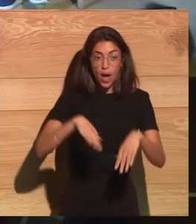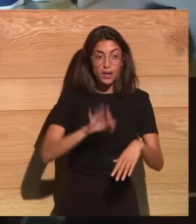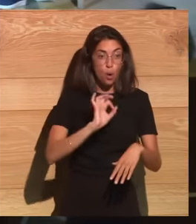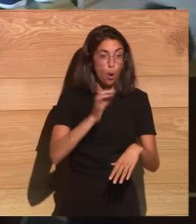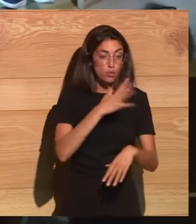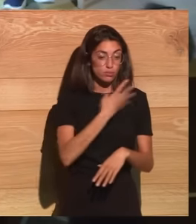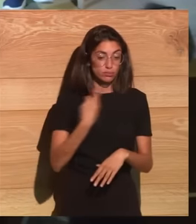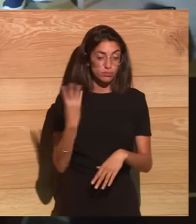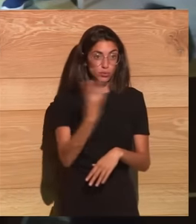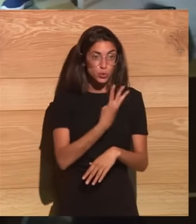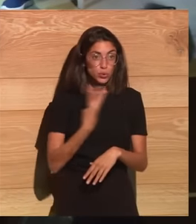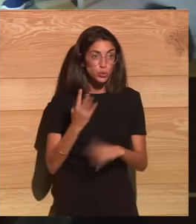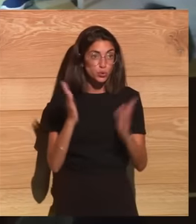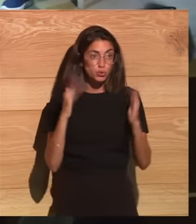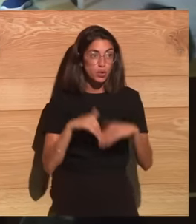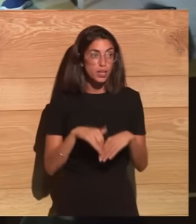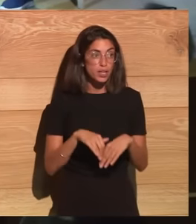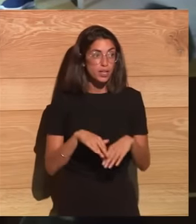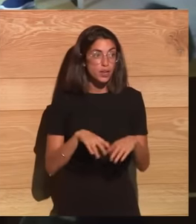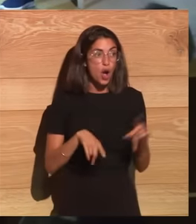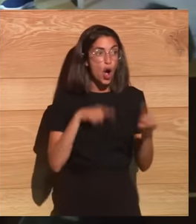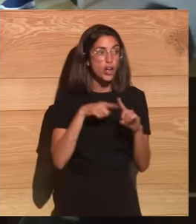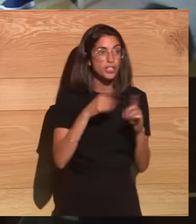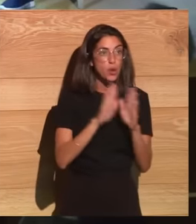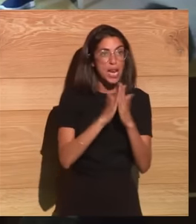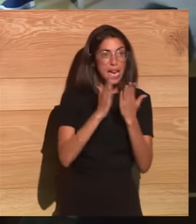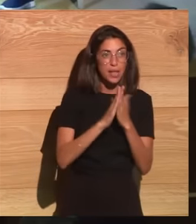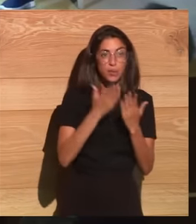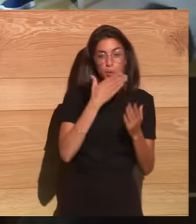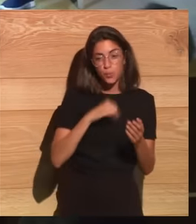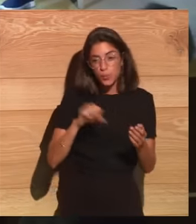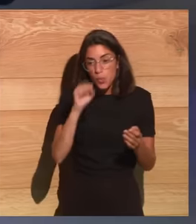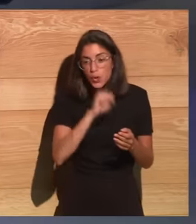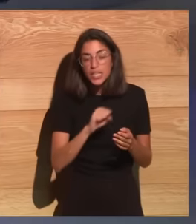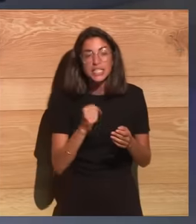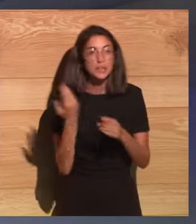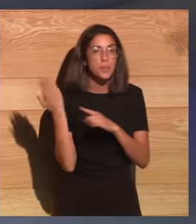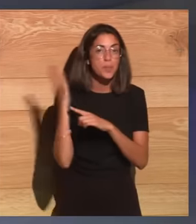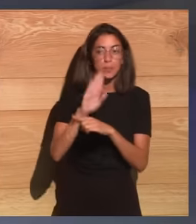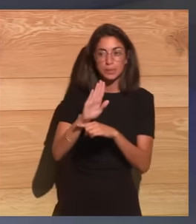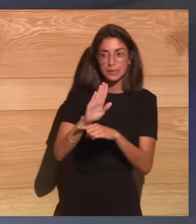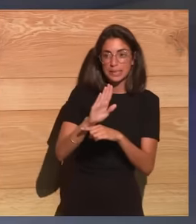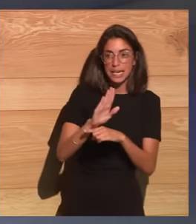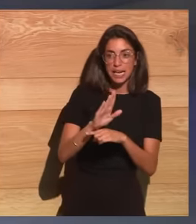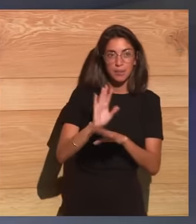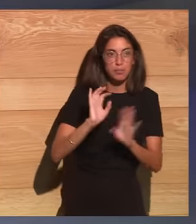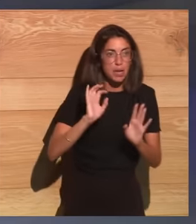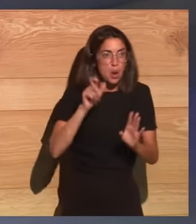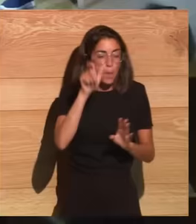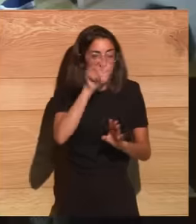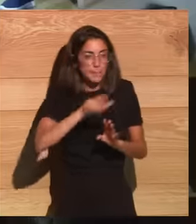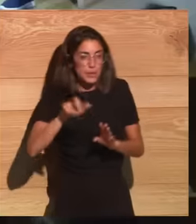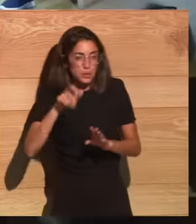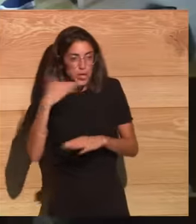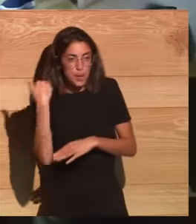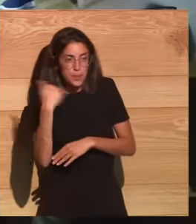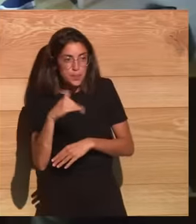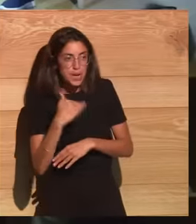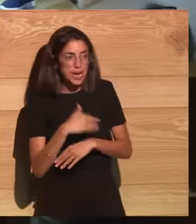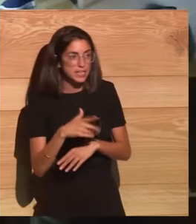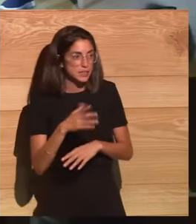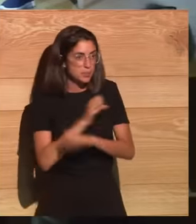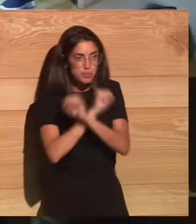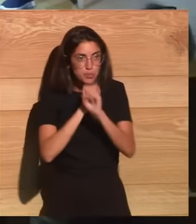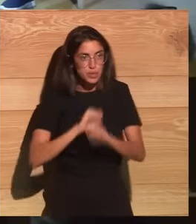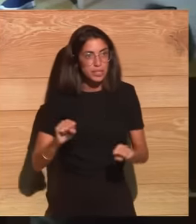macho. No ha habido para presentar un libro tan bonito y tan tierno y pero tan es que así. Pero estaremos en antes, yo he intentado, Arturo. Y la crueldad, ya, pero no ha sido posible. De